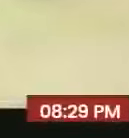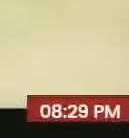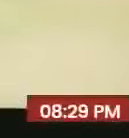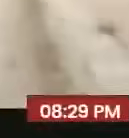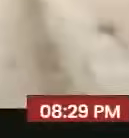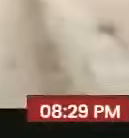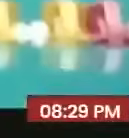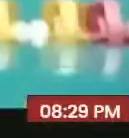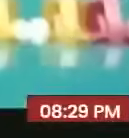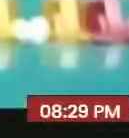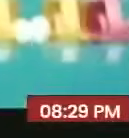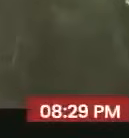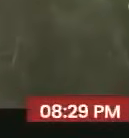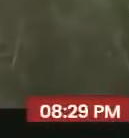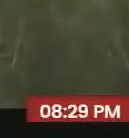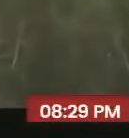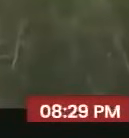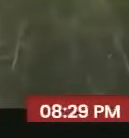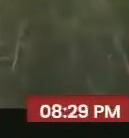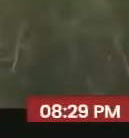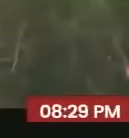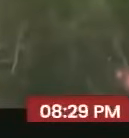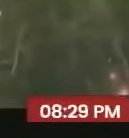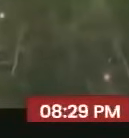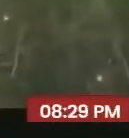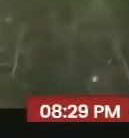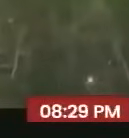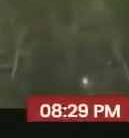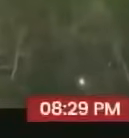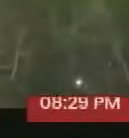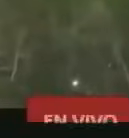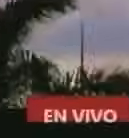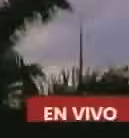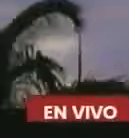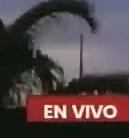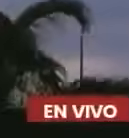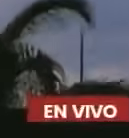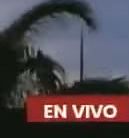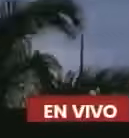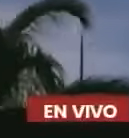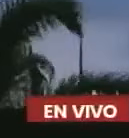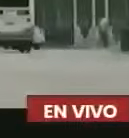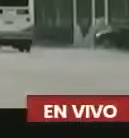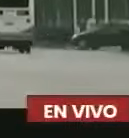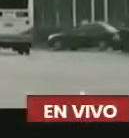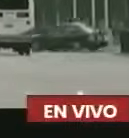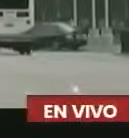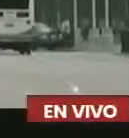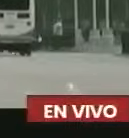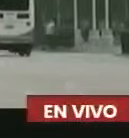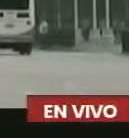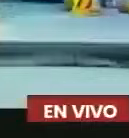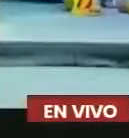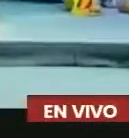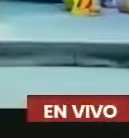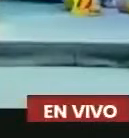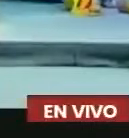Estamos trabajando intensamente, defendiendo los intereses nacionales, los intereses de Venezuela.